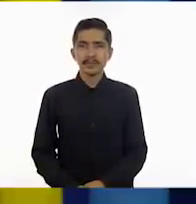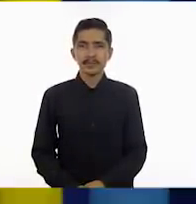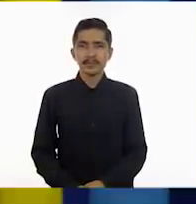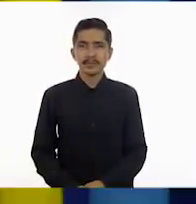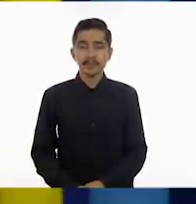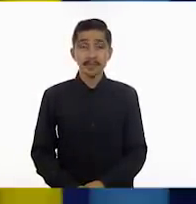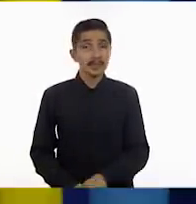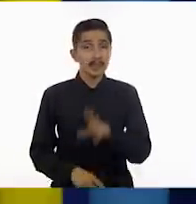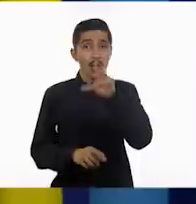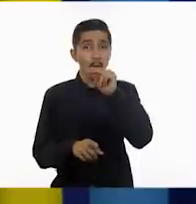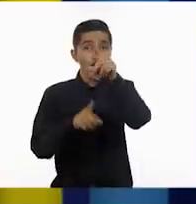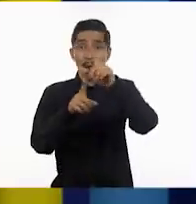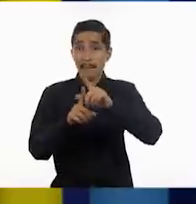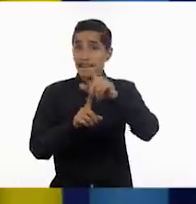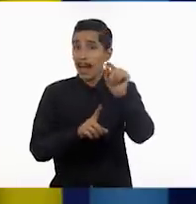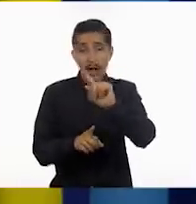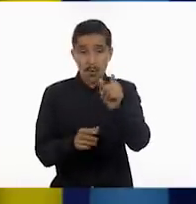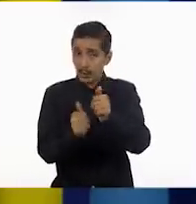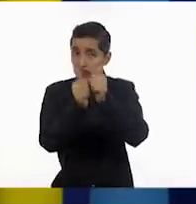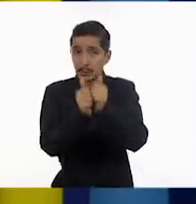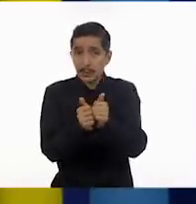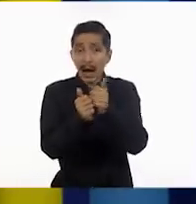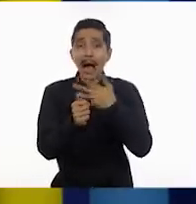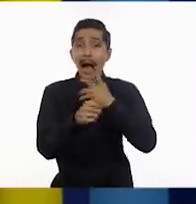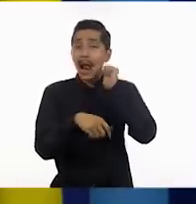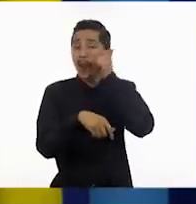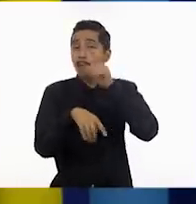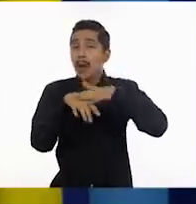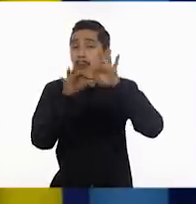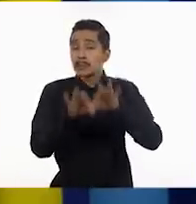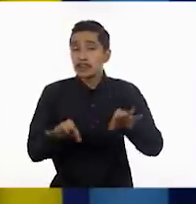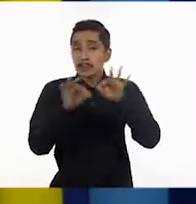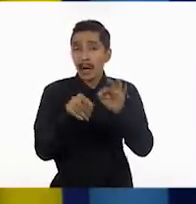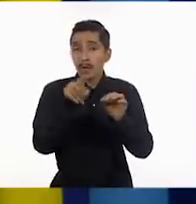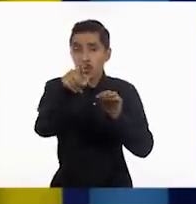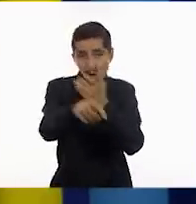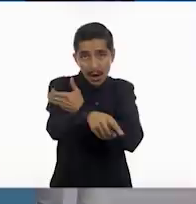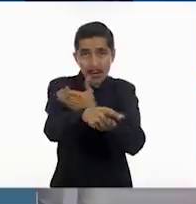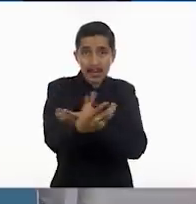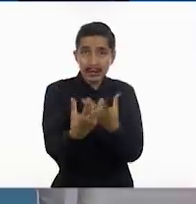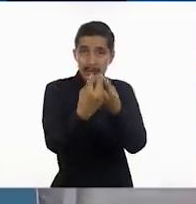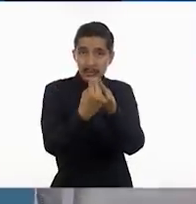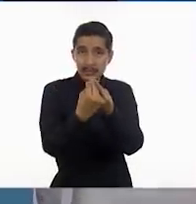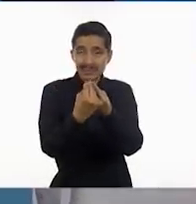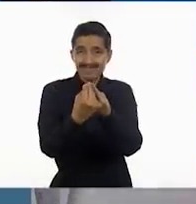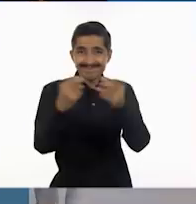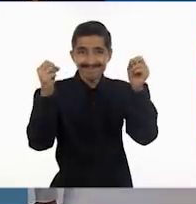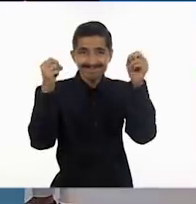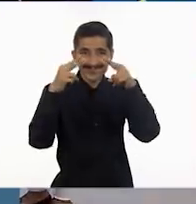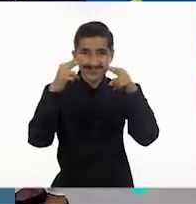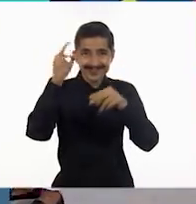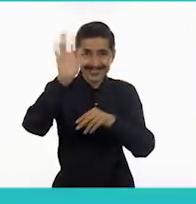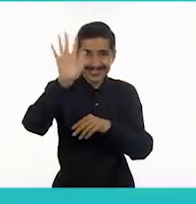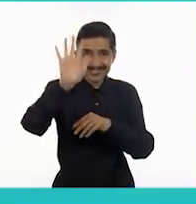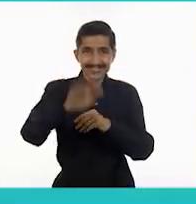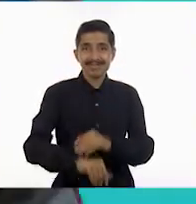aprendeencasa.cep.gov.mx. No se muevan de su lugar, tenemos algo muy importante para ustedes. Acompáñenos. Nos vemos. Hasta luego.